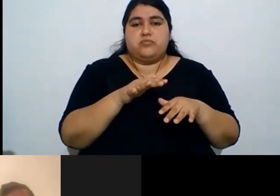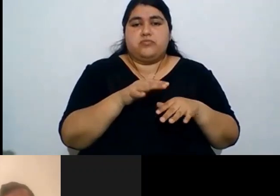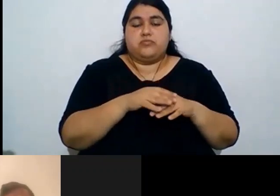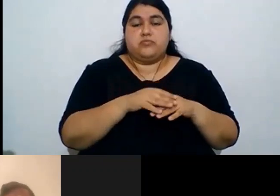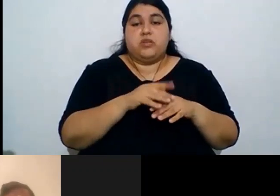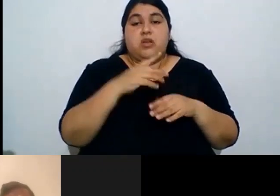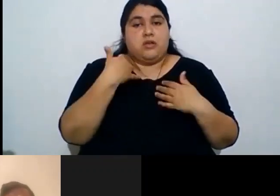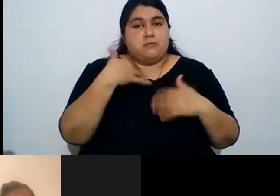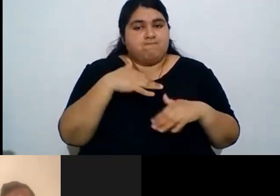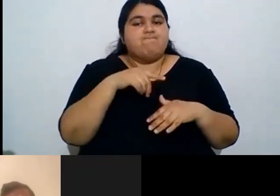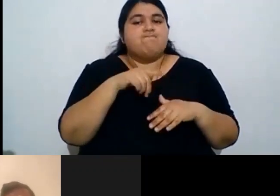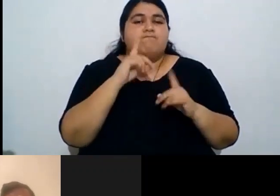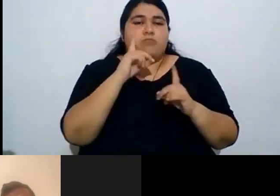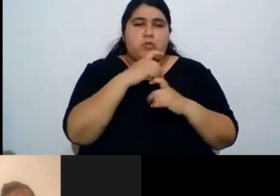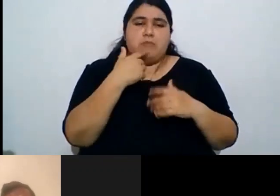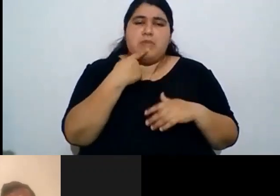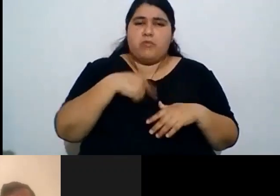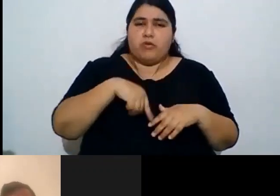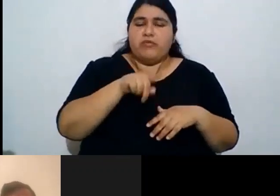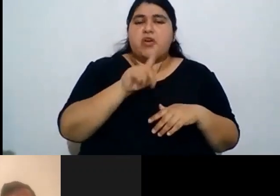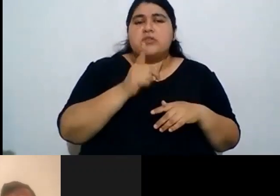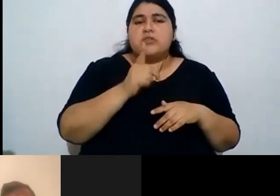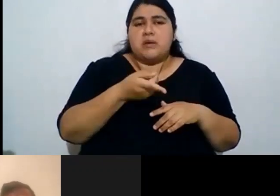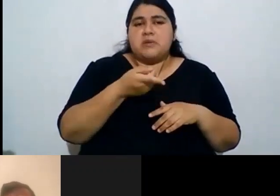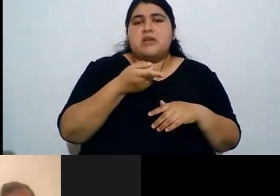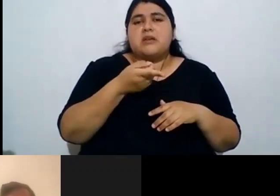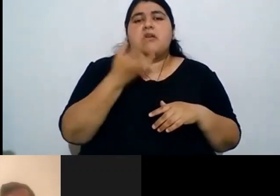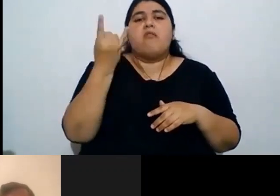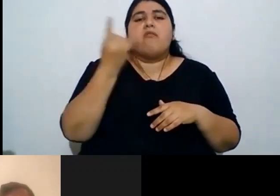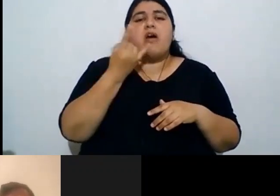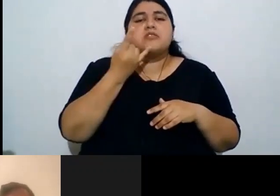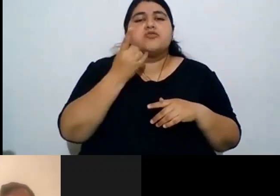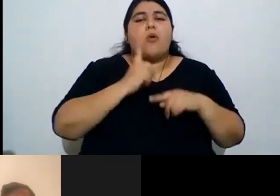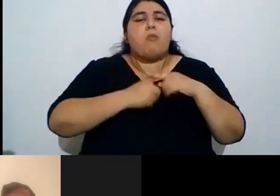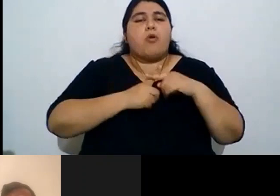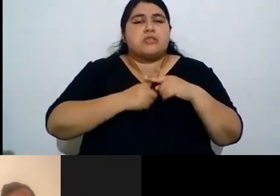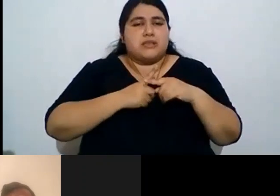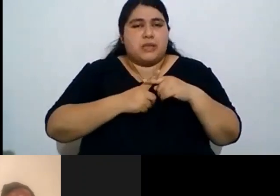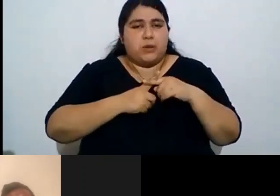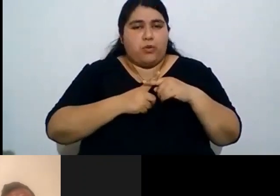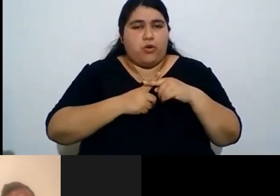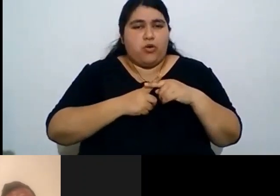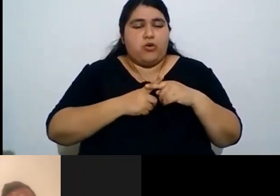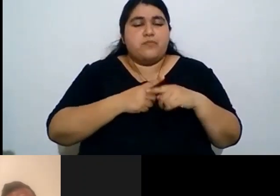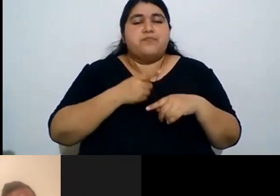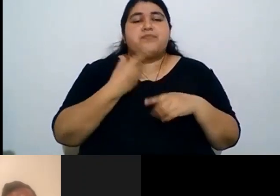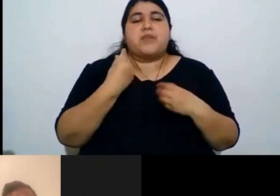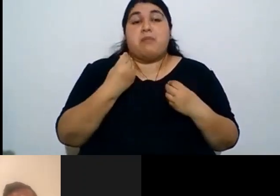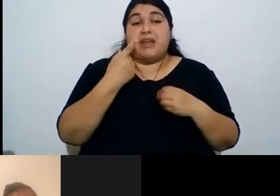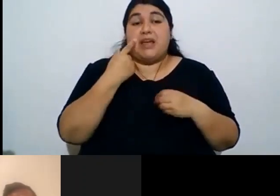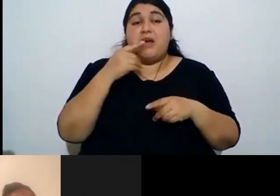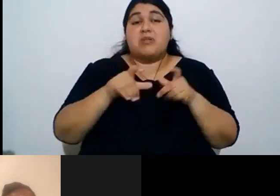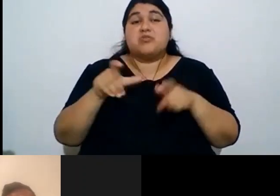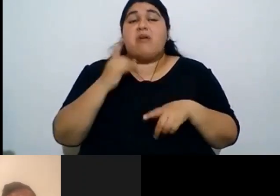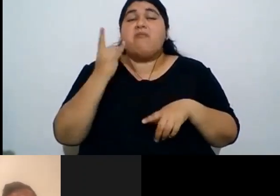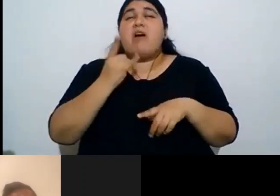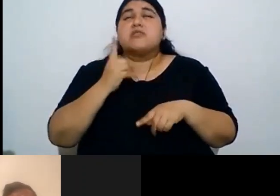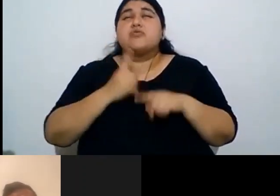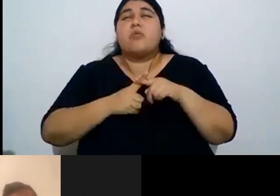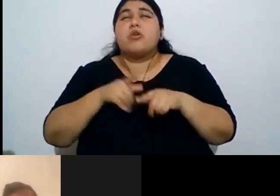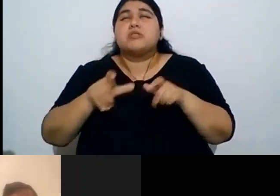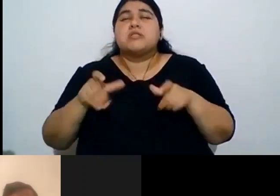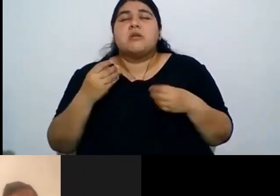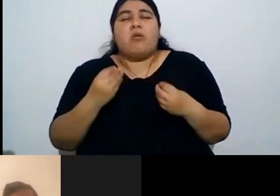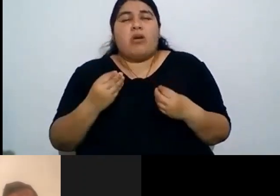Bastante cruel y bastante feo que se llama los falsos positivos. Voy a acelerar un poco para que los falsos positivos. Estos falsos